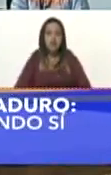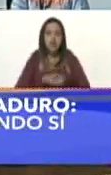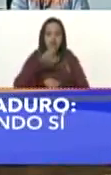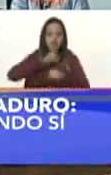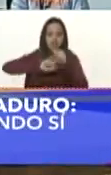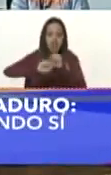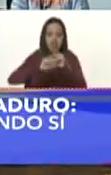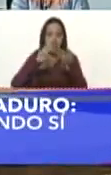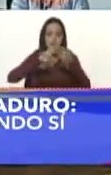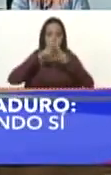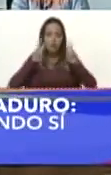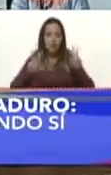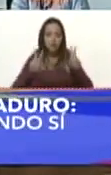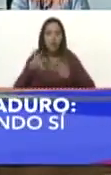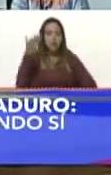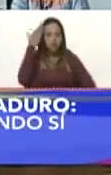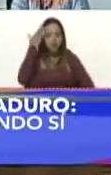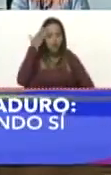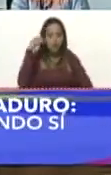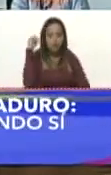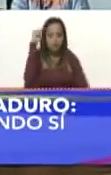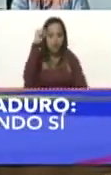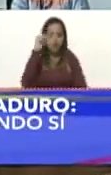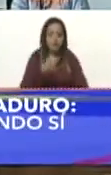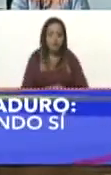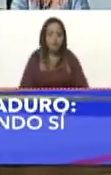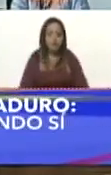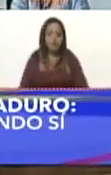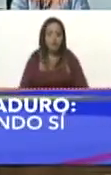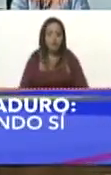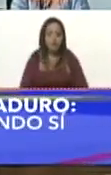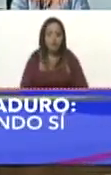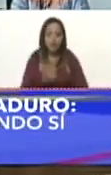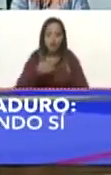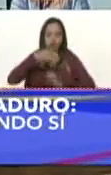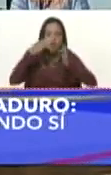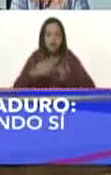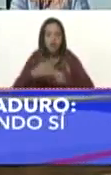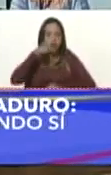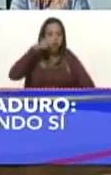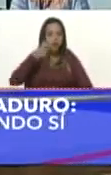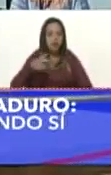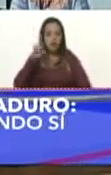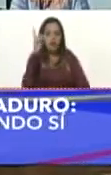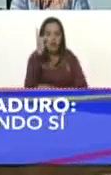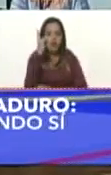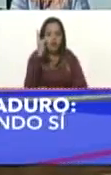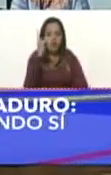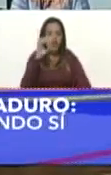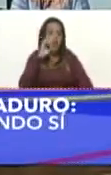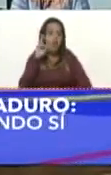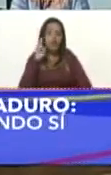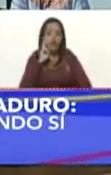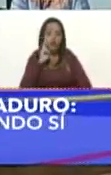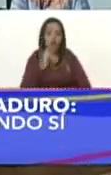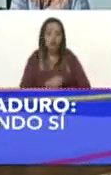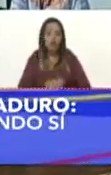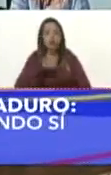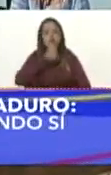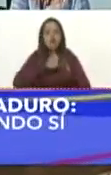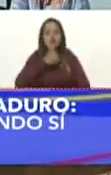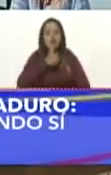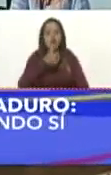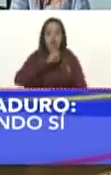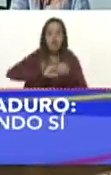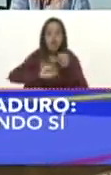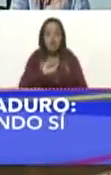defendiendo la paz, supo triunfar. Y estoy seguro que el pueblo de Bolivia y Evo Morales, con paciencia,